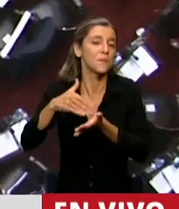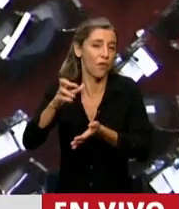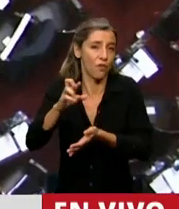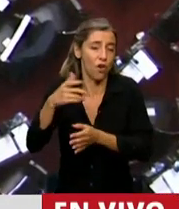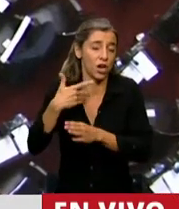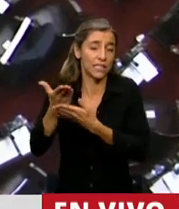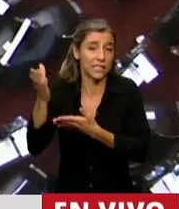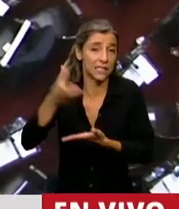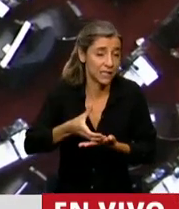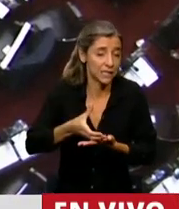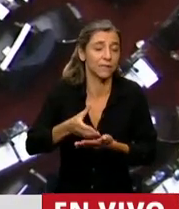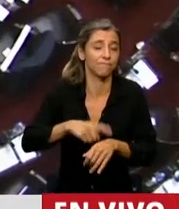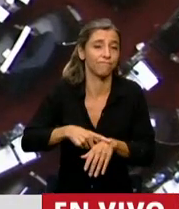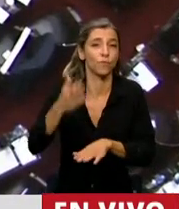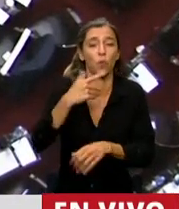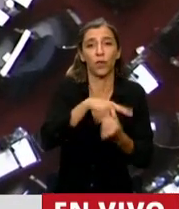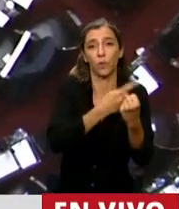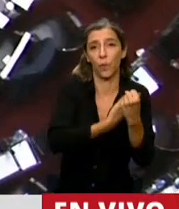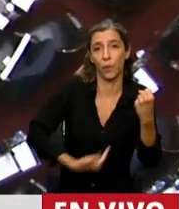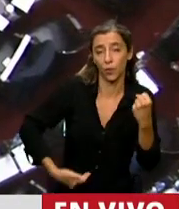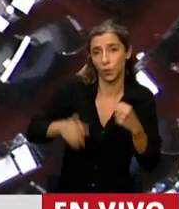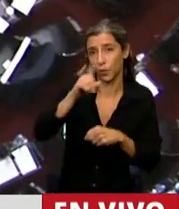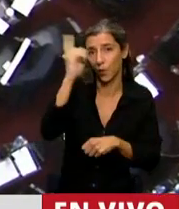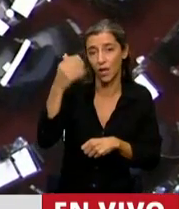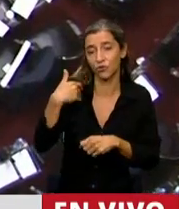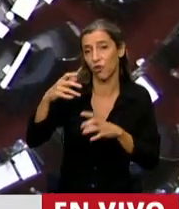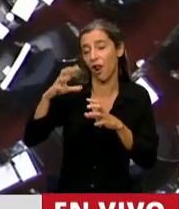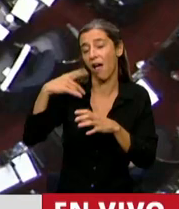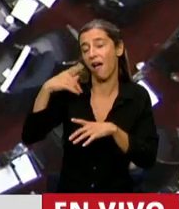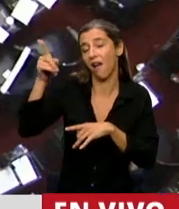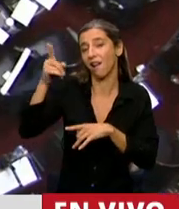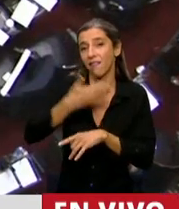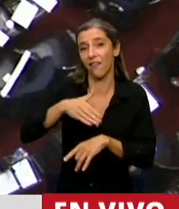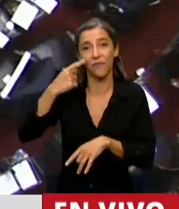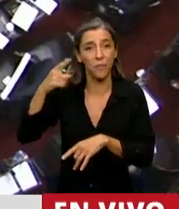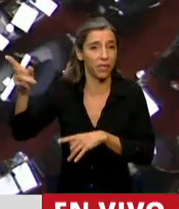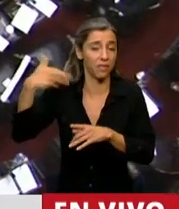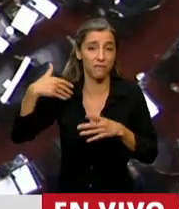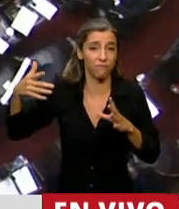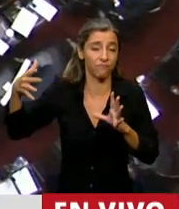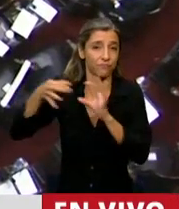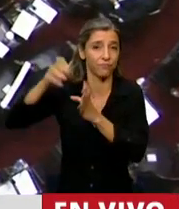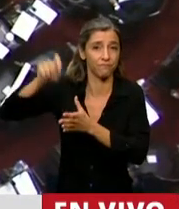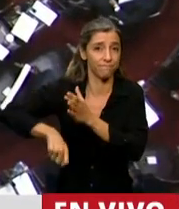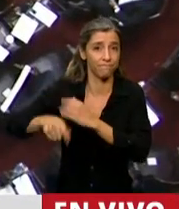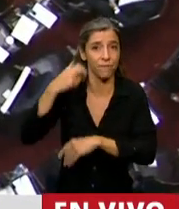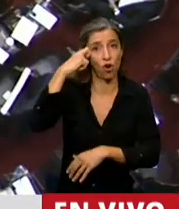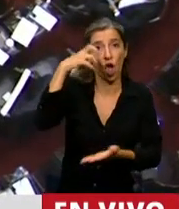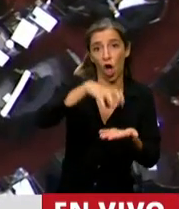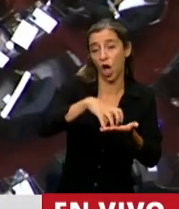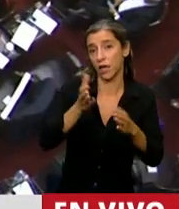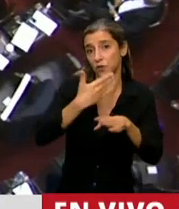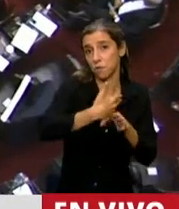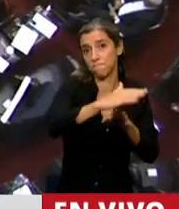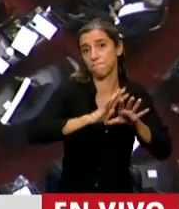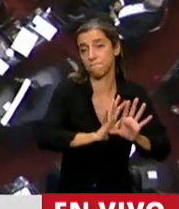acuerdo entre el entonces Ejecutivo Nacional y el organismo multilateral se hizo sin el consentimiento de este Congreso, omitiendo la